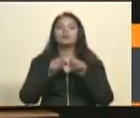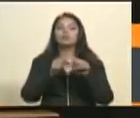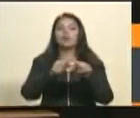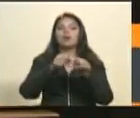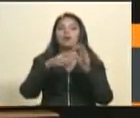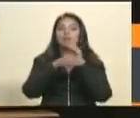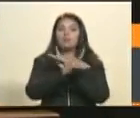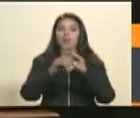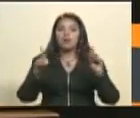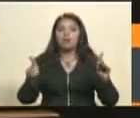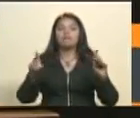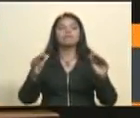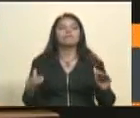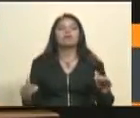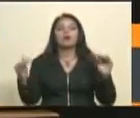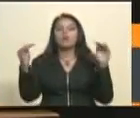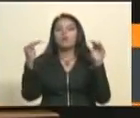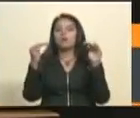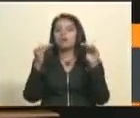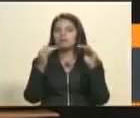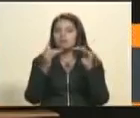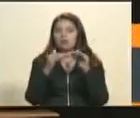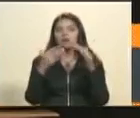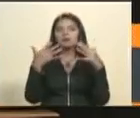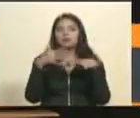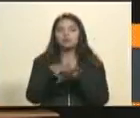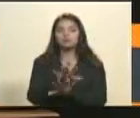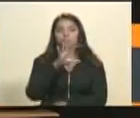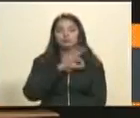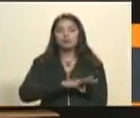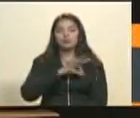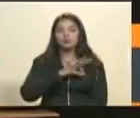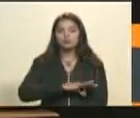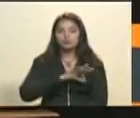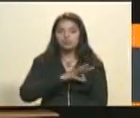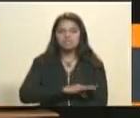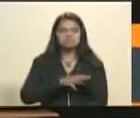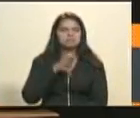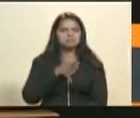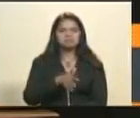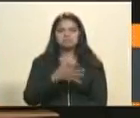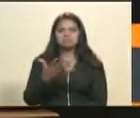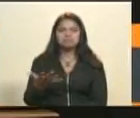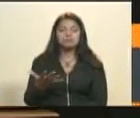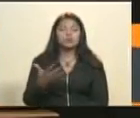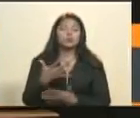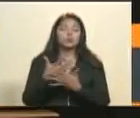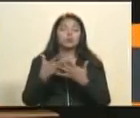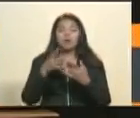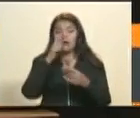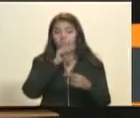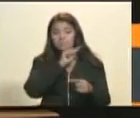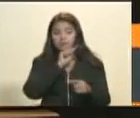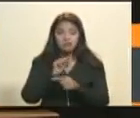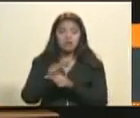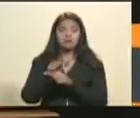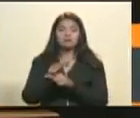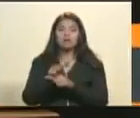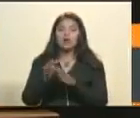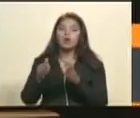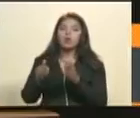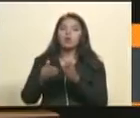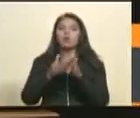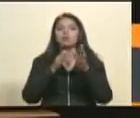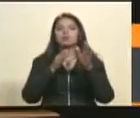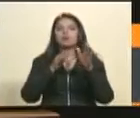para favorecer la igualdad y la inclusión social se convierte en una grave amenaza contra